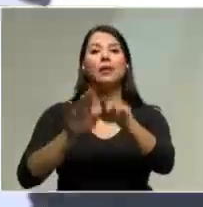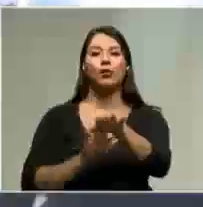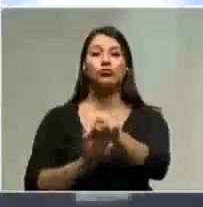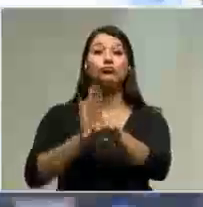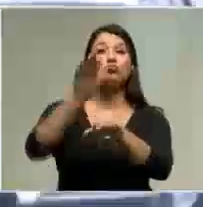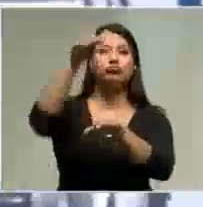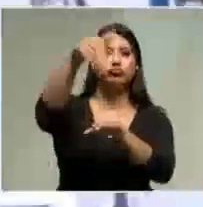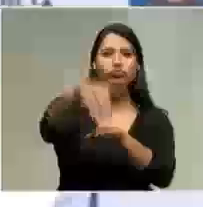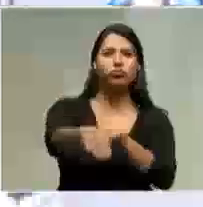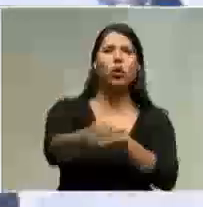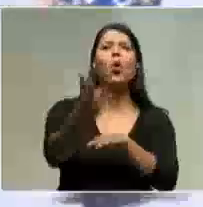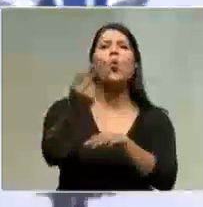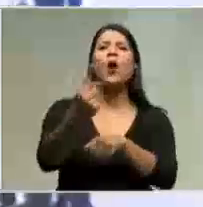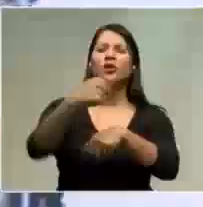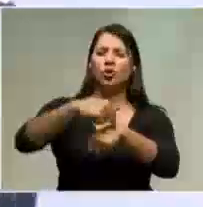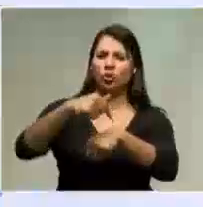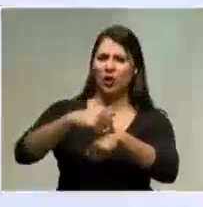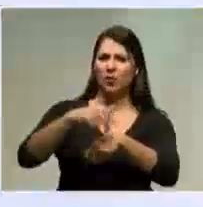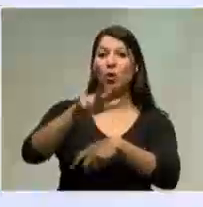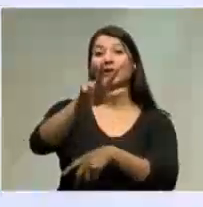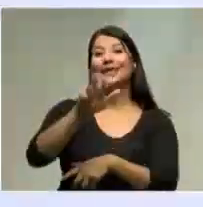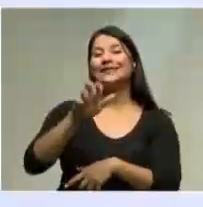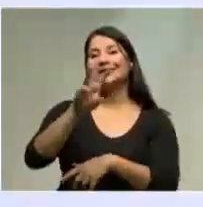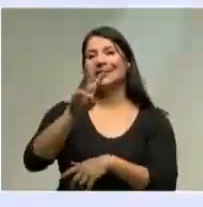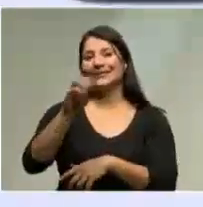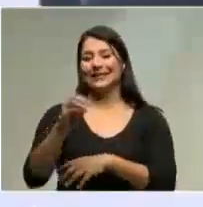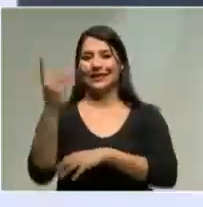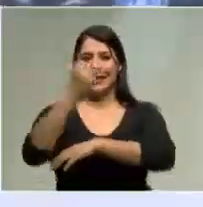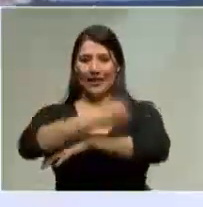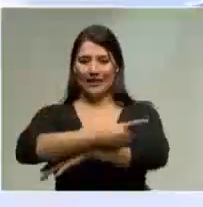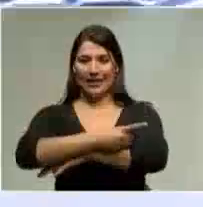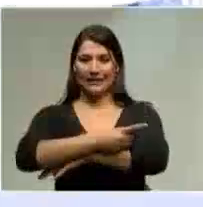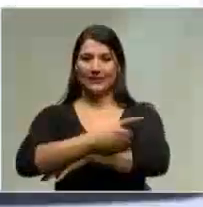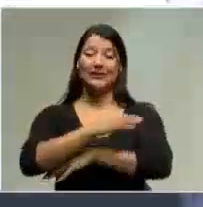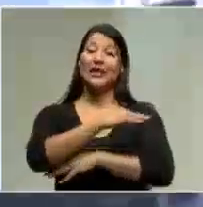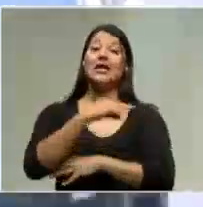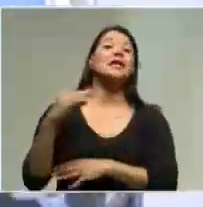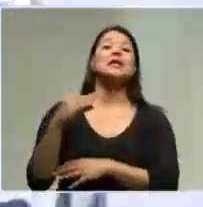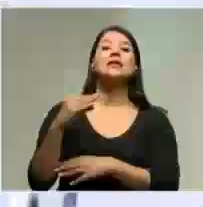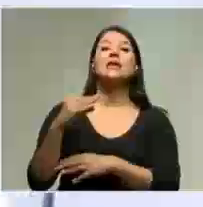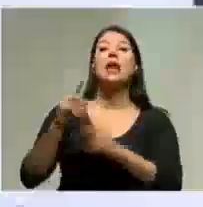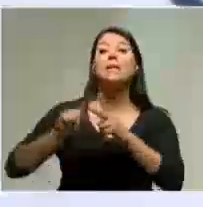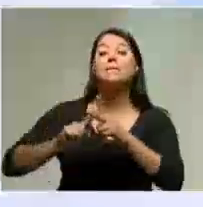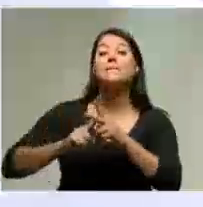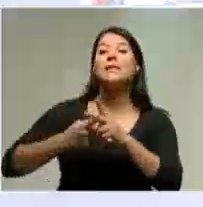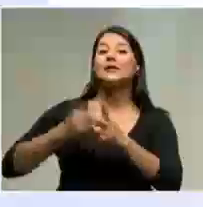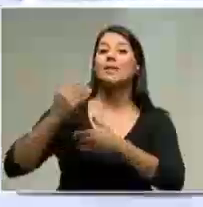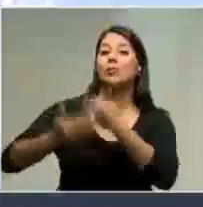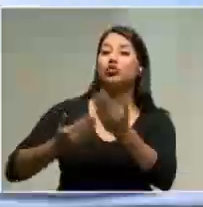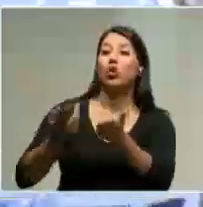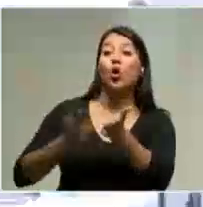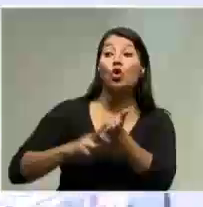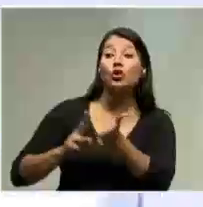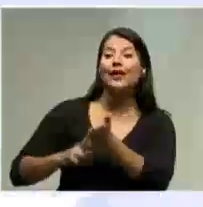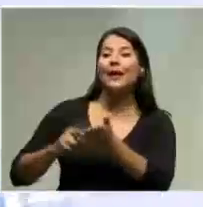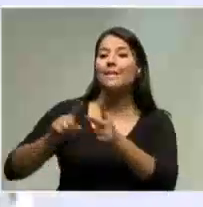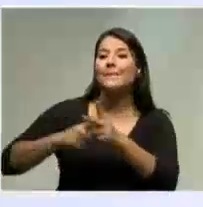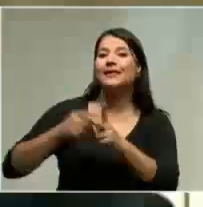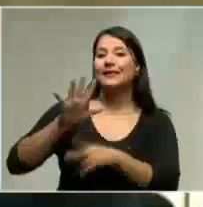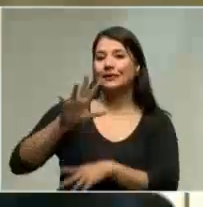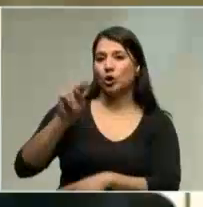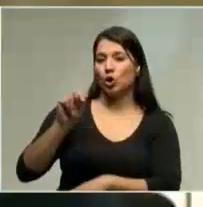la obra tendrá un tiempo de construcción de 360 días y la recepción de ofertas abrirá el próximo 5 de